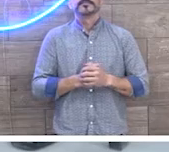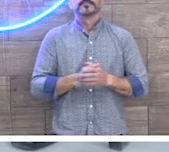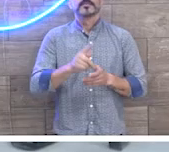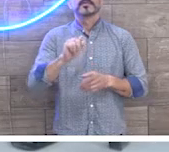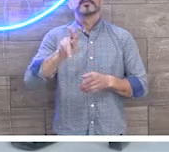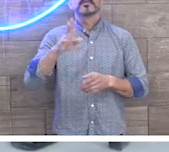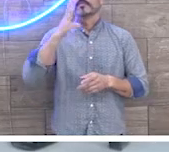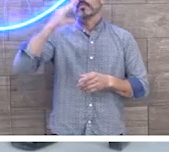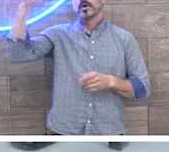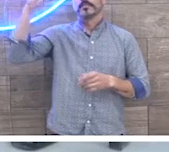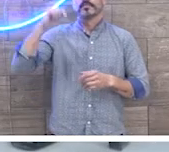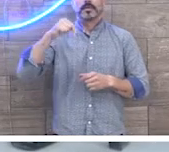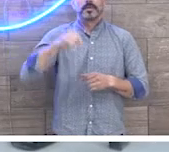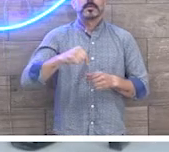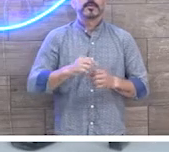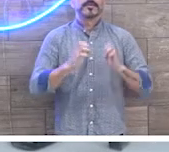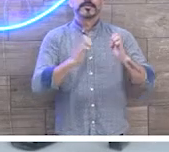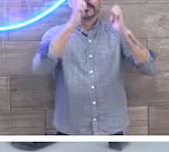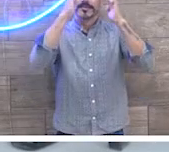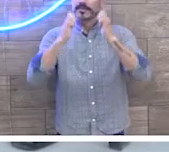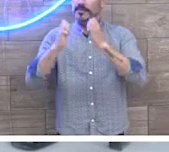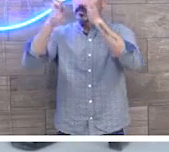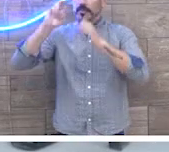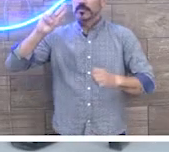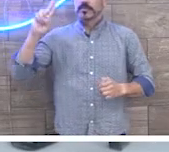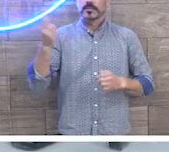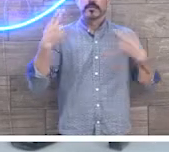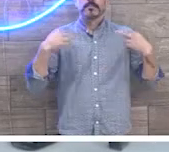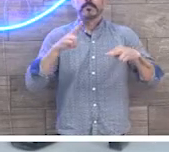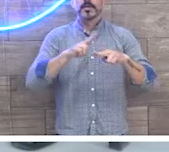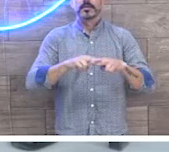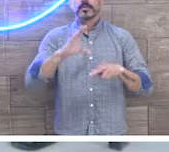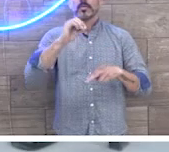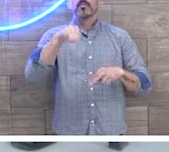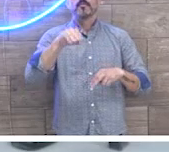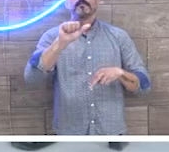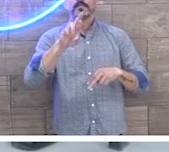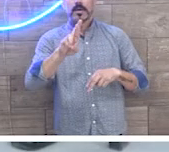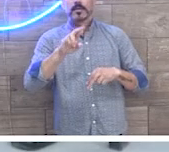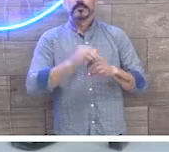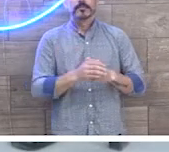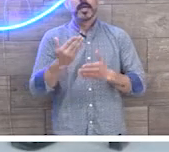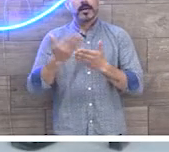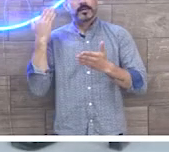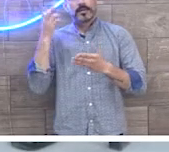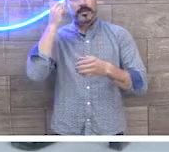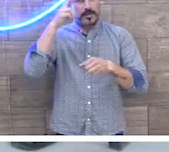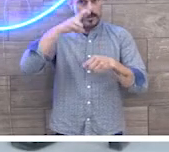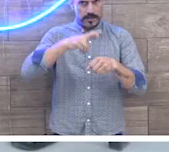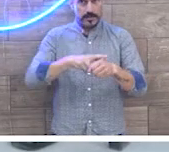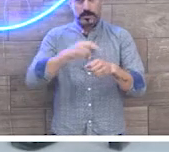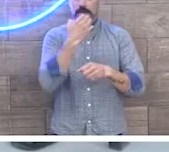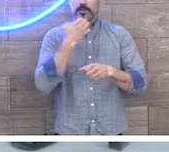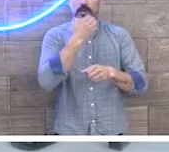Telewap, en las instalaciones de nuestra universidad, al maestro Eber Omar Medrano, quien fue director de la Escuela Jean Piaget, quien